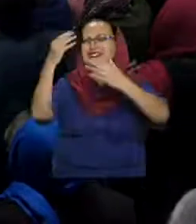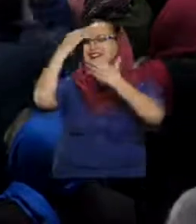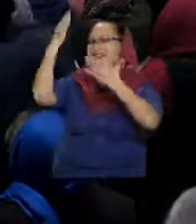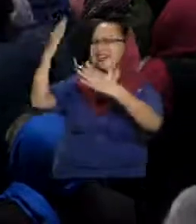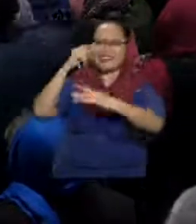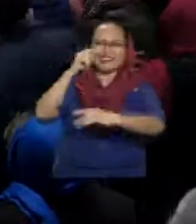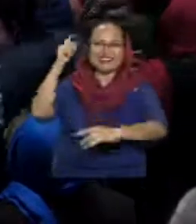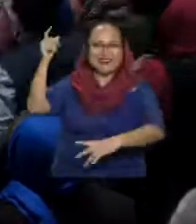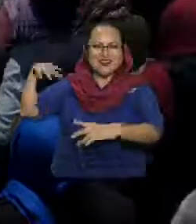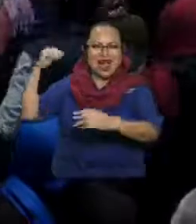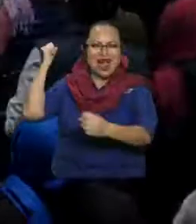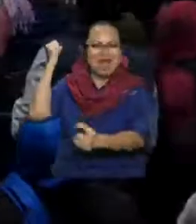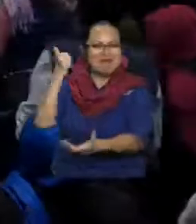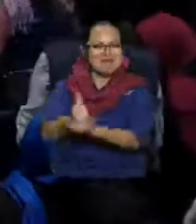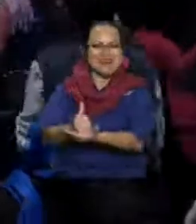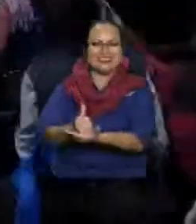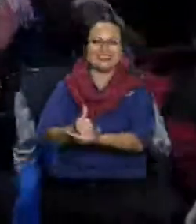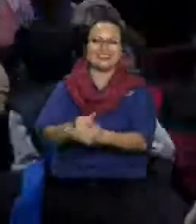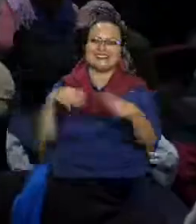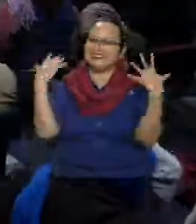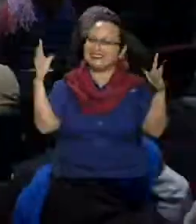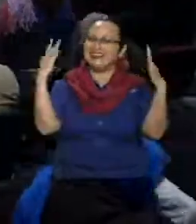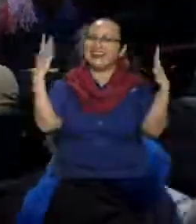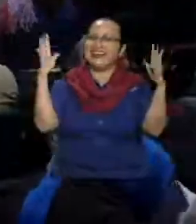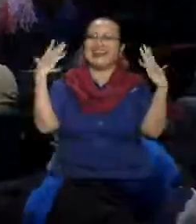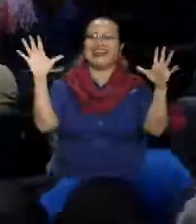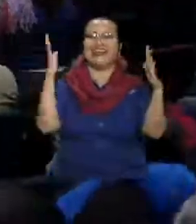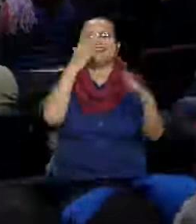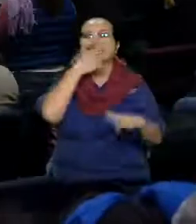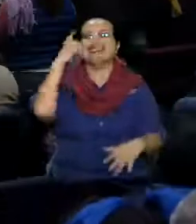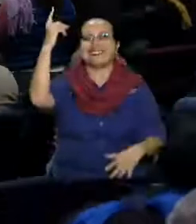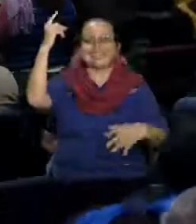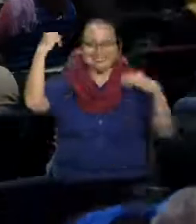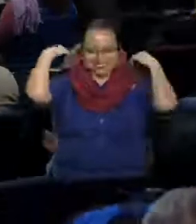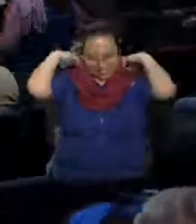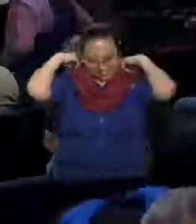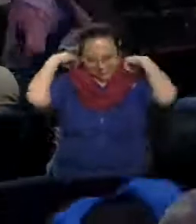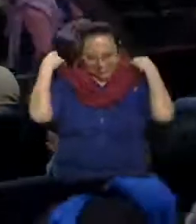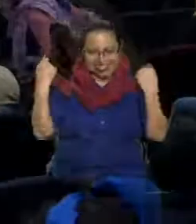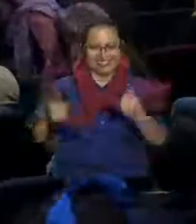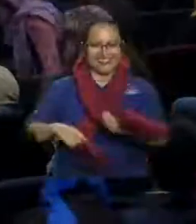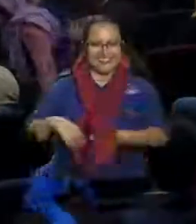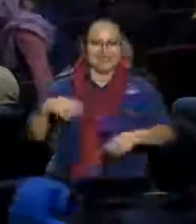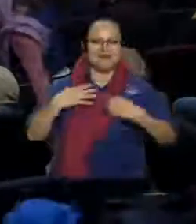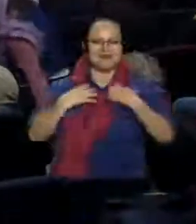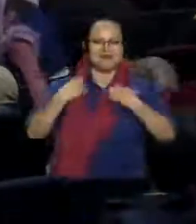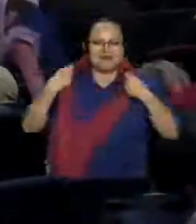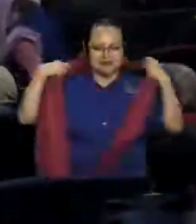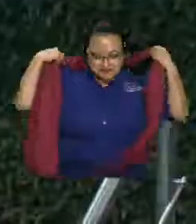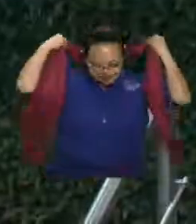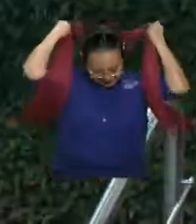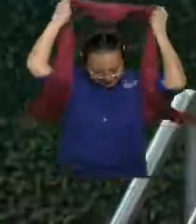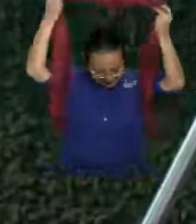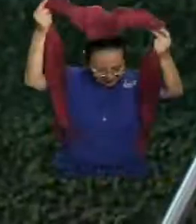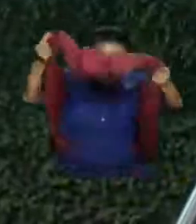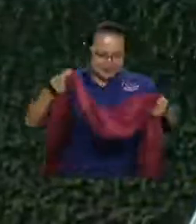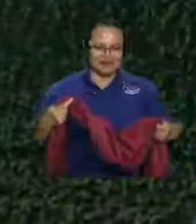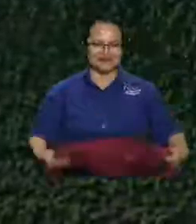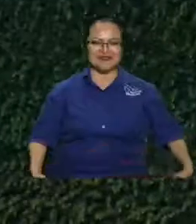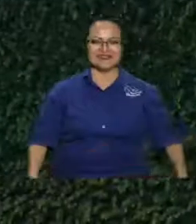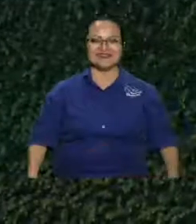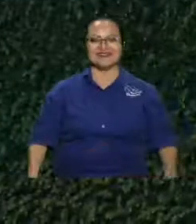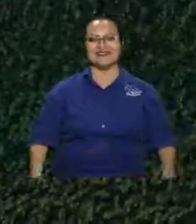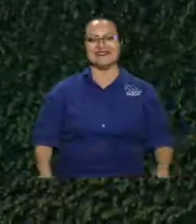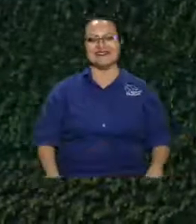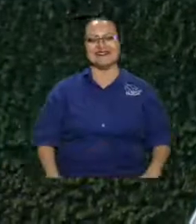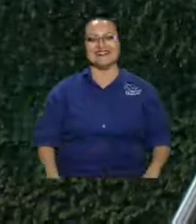Jesús, gracias, Señor. Amén, amén y amén. Muy bien, pueden descender. Ahora a mí me toca predicar. No,